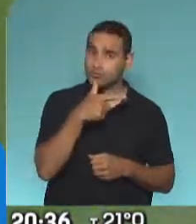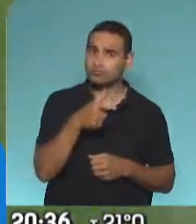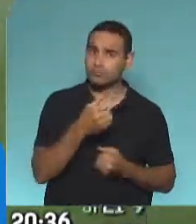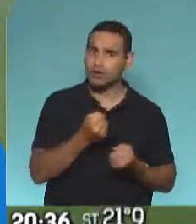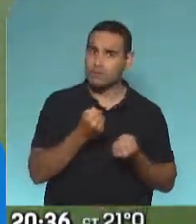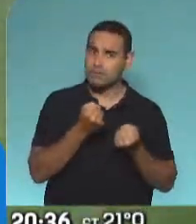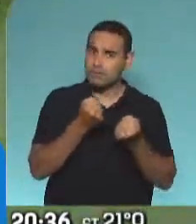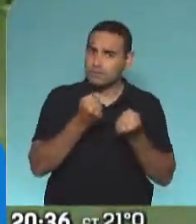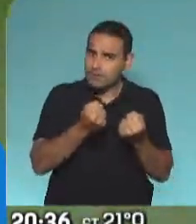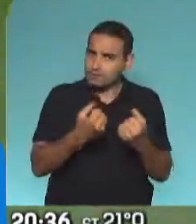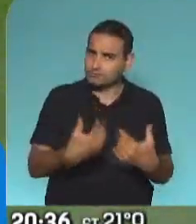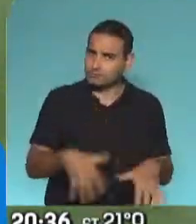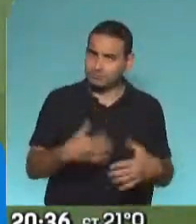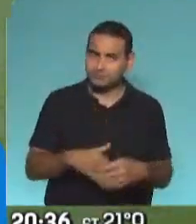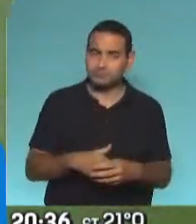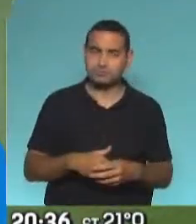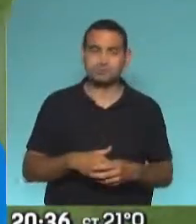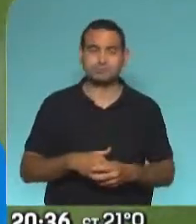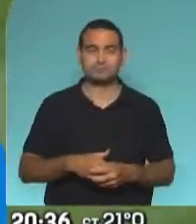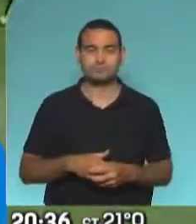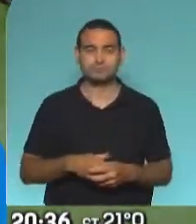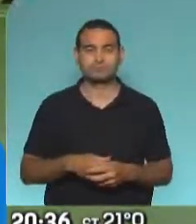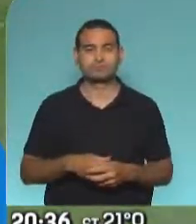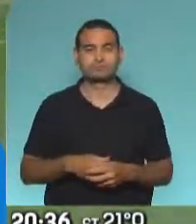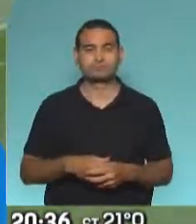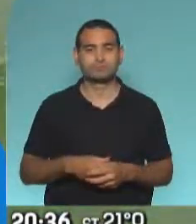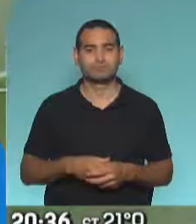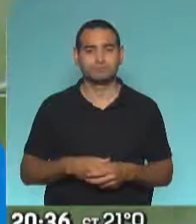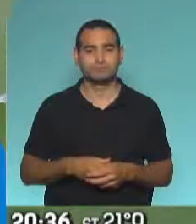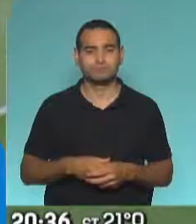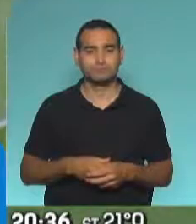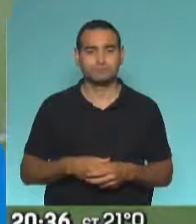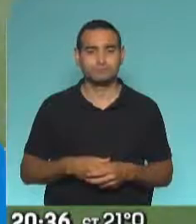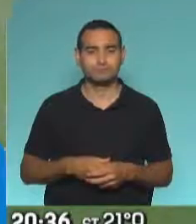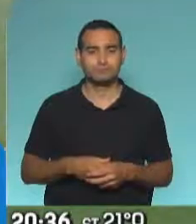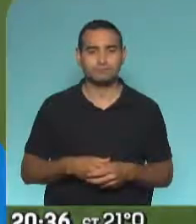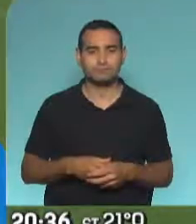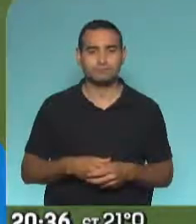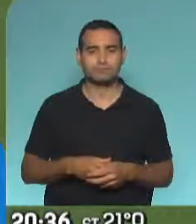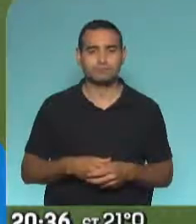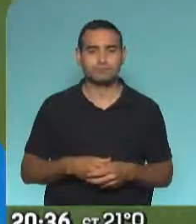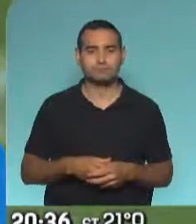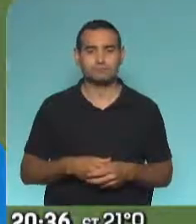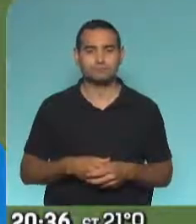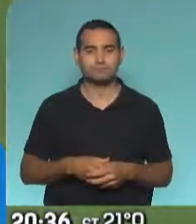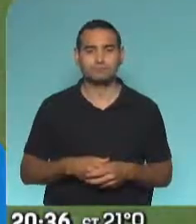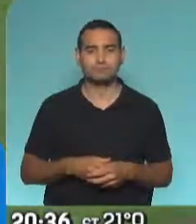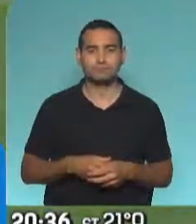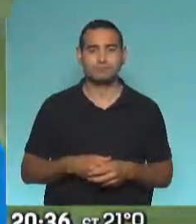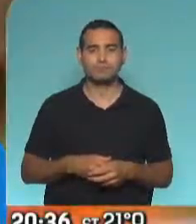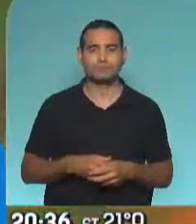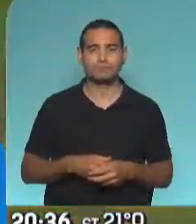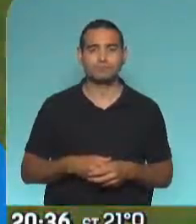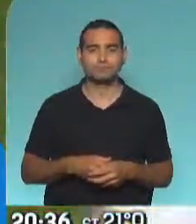fuerte en esa condición. Sin embargo, encontró a uno de los candidatos a los que le costó hacer pie en las primeras fechas del campeonato. Hablamos de Newell's Old Boys